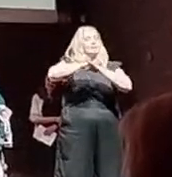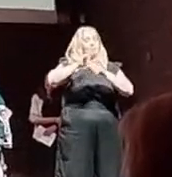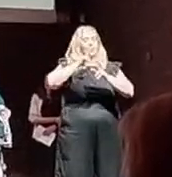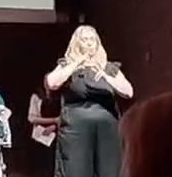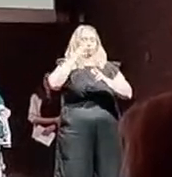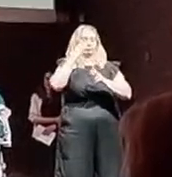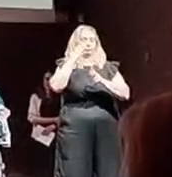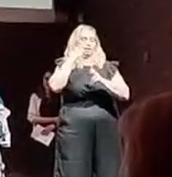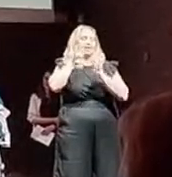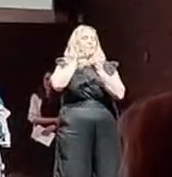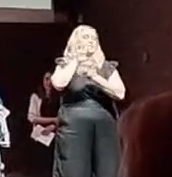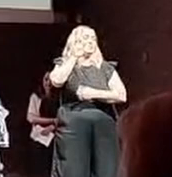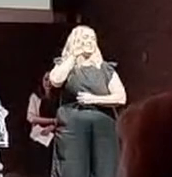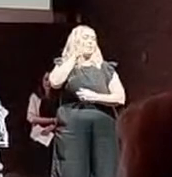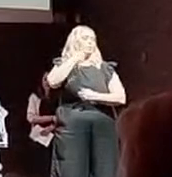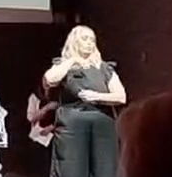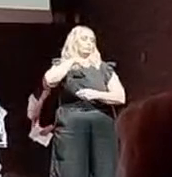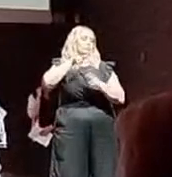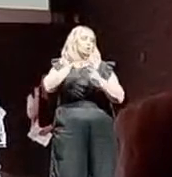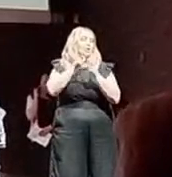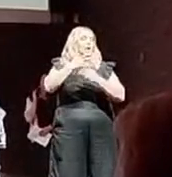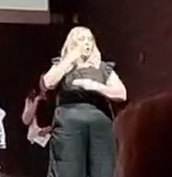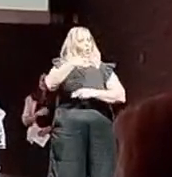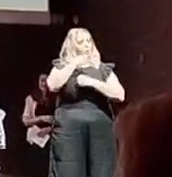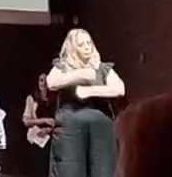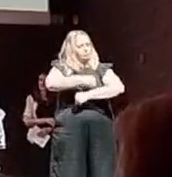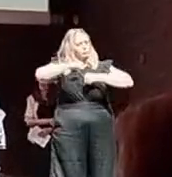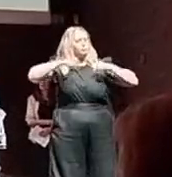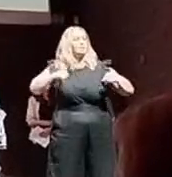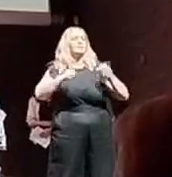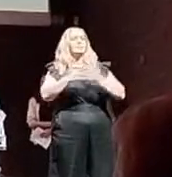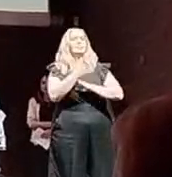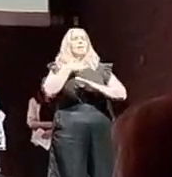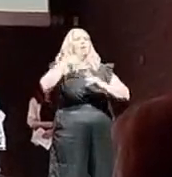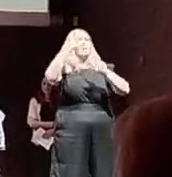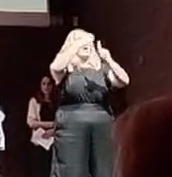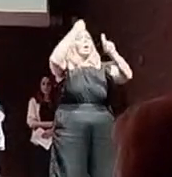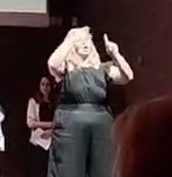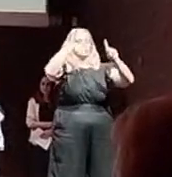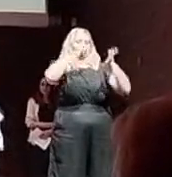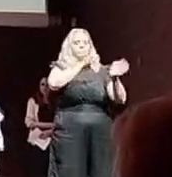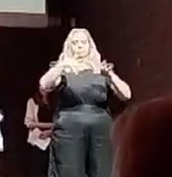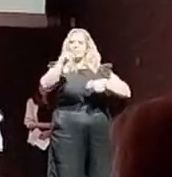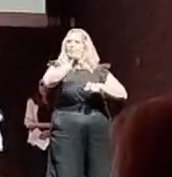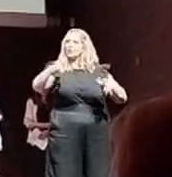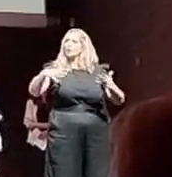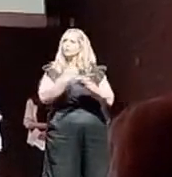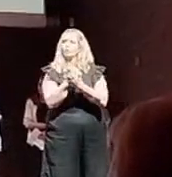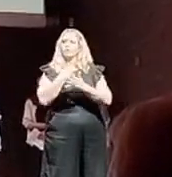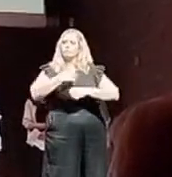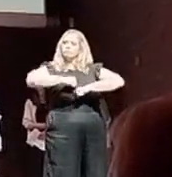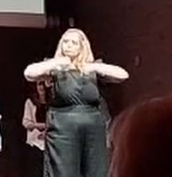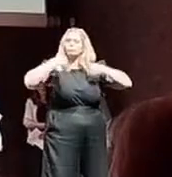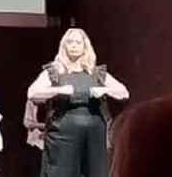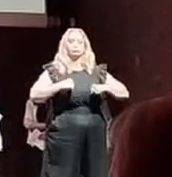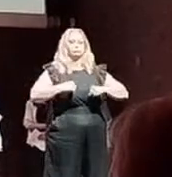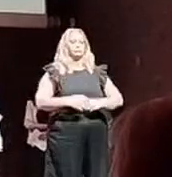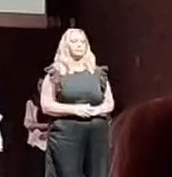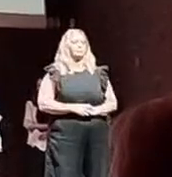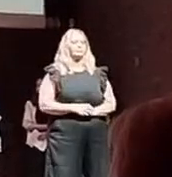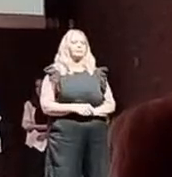y comprometido. Deben ser no solo aspiraciones, sino certezas en la vida de todas las personas.